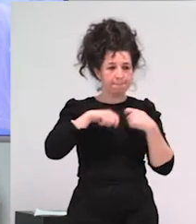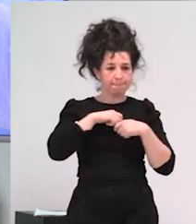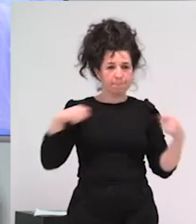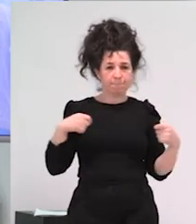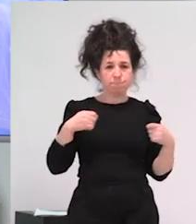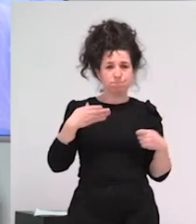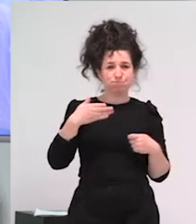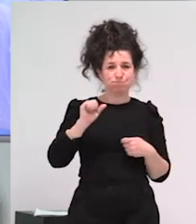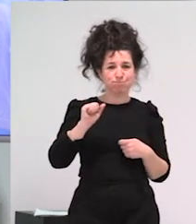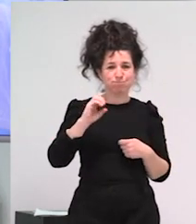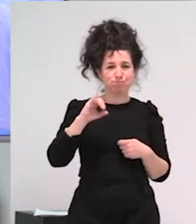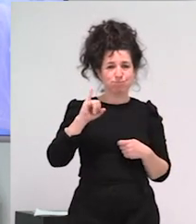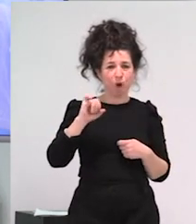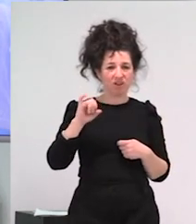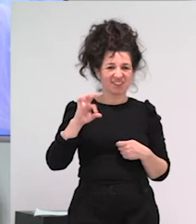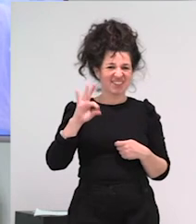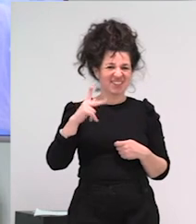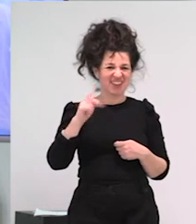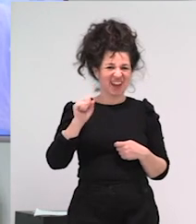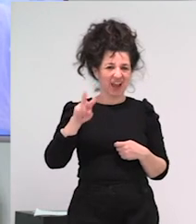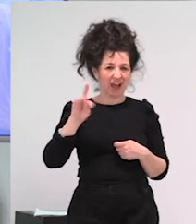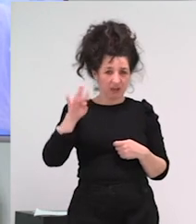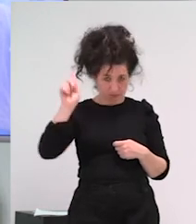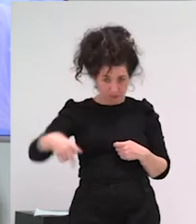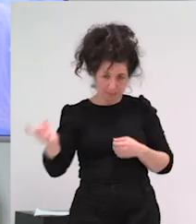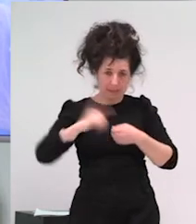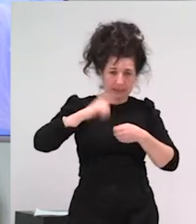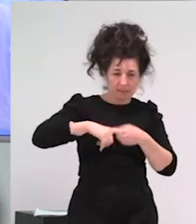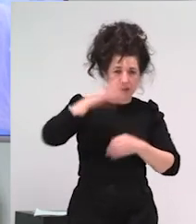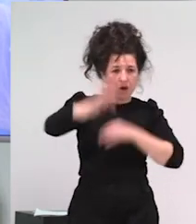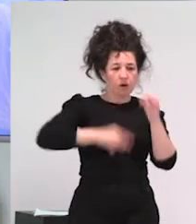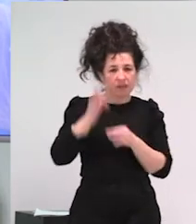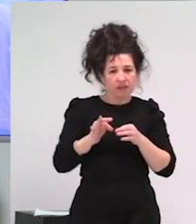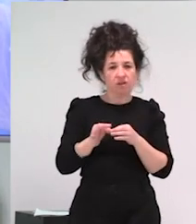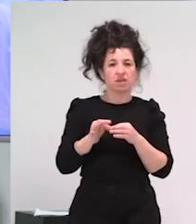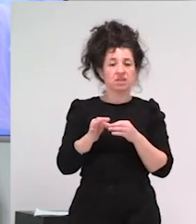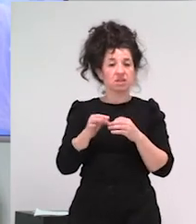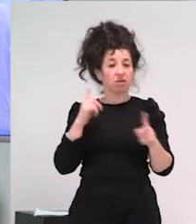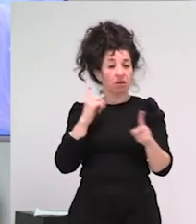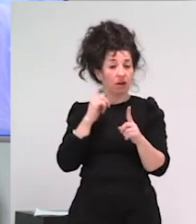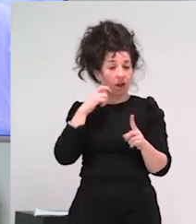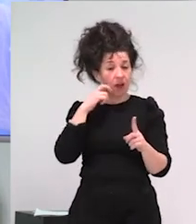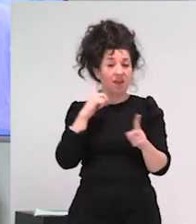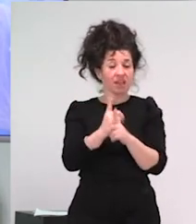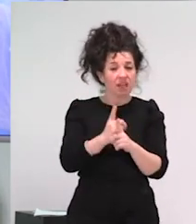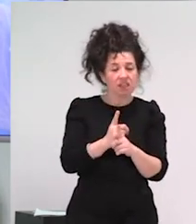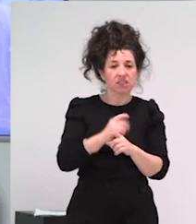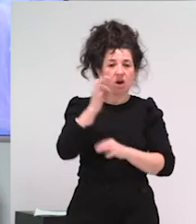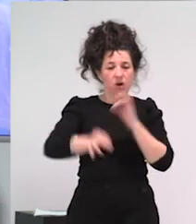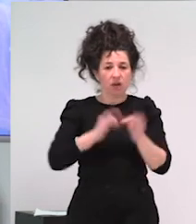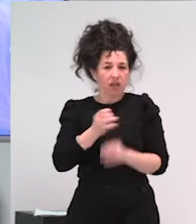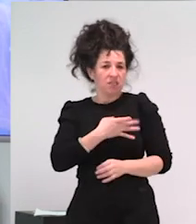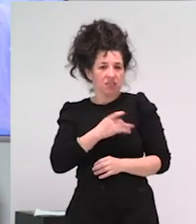eso. También venían organizaciones migrantes y antirracistas, venían sindicatos de manteros, venían